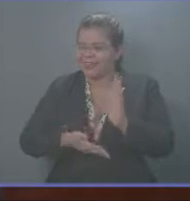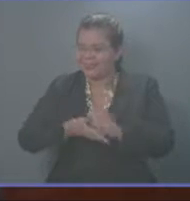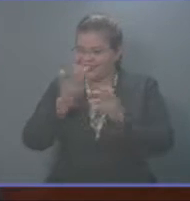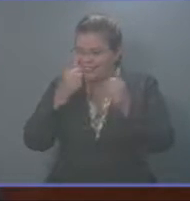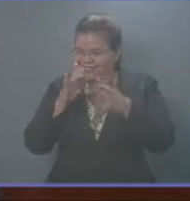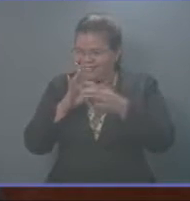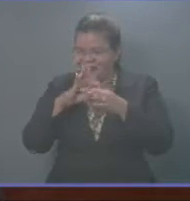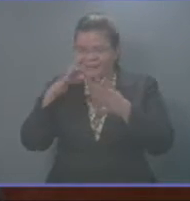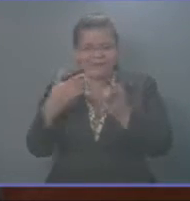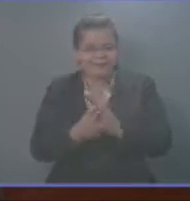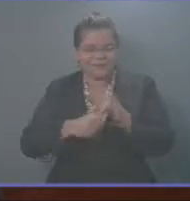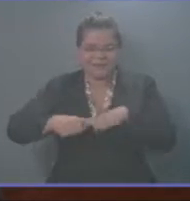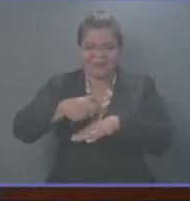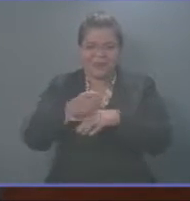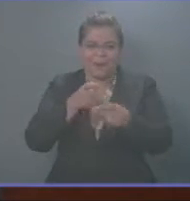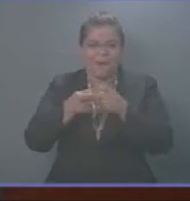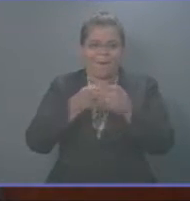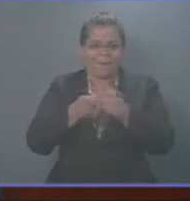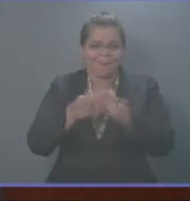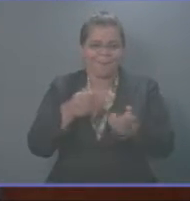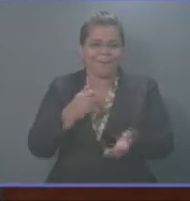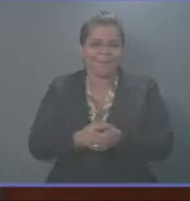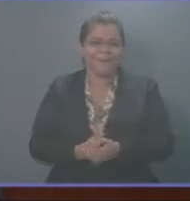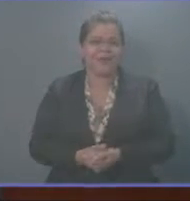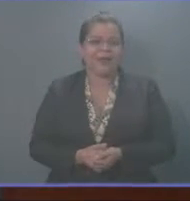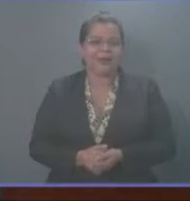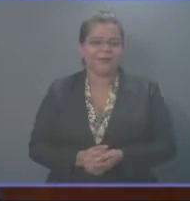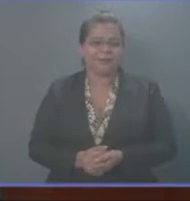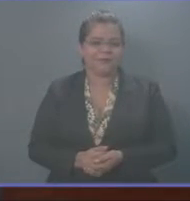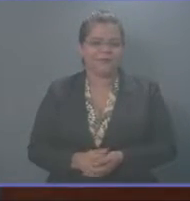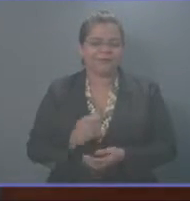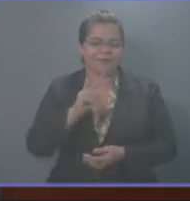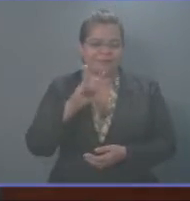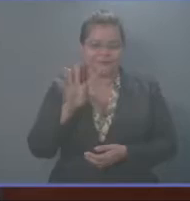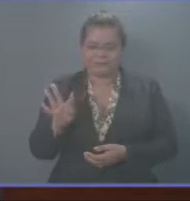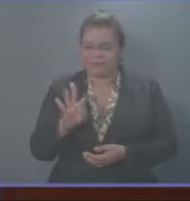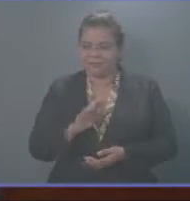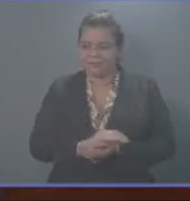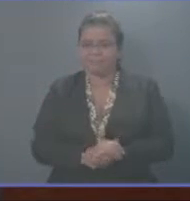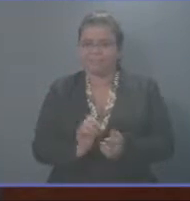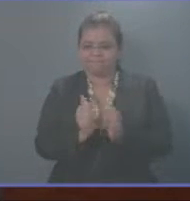de la administración pública la cantidad de